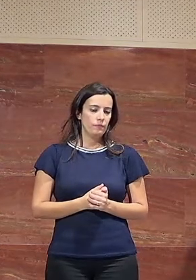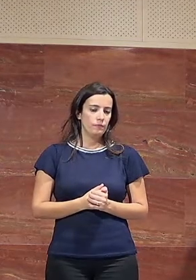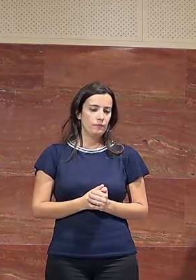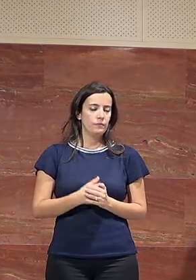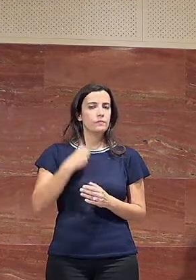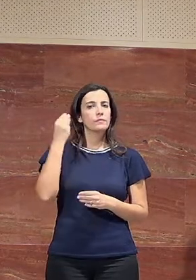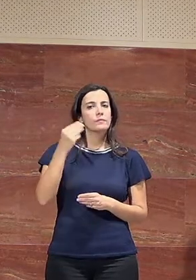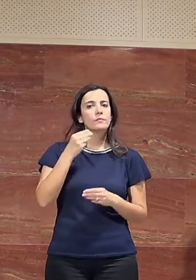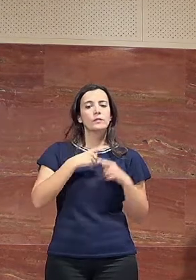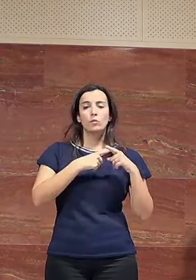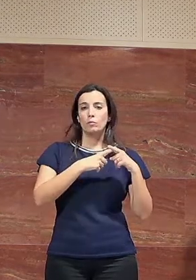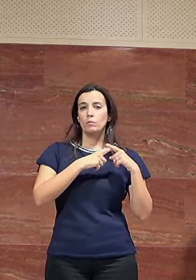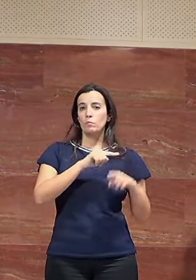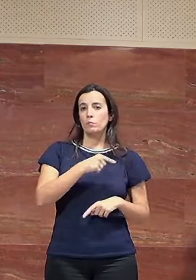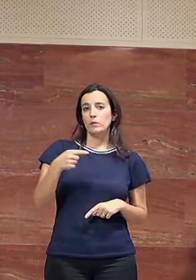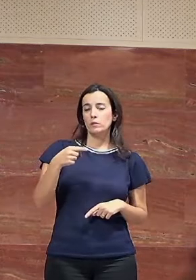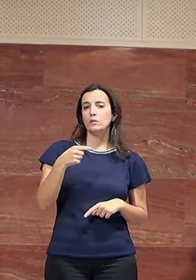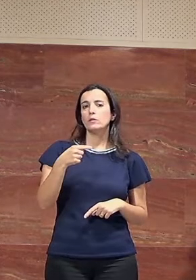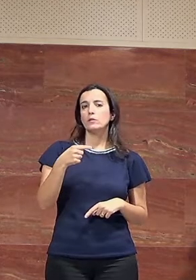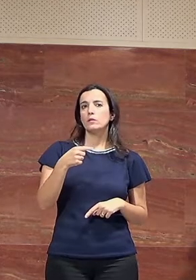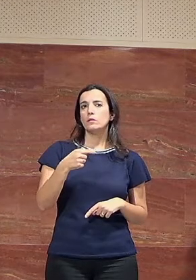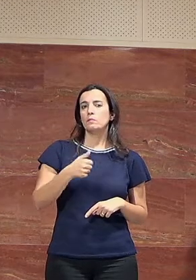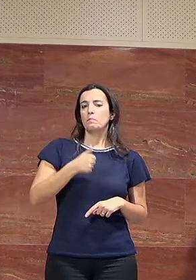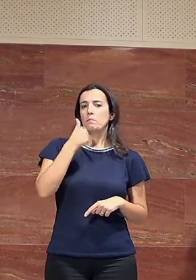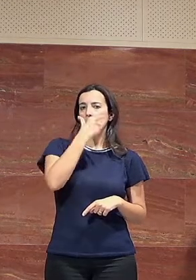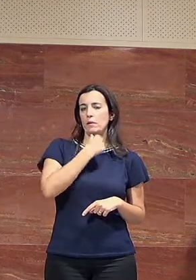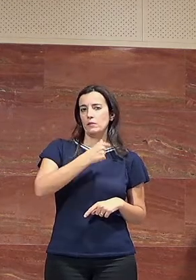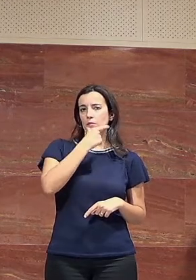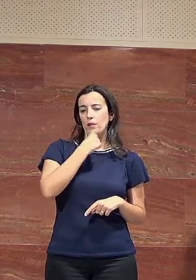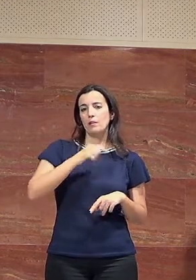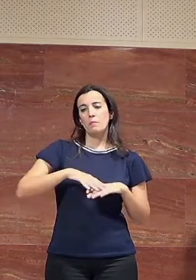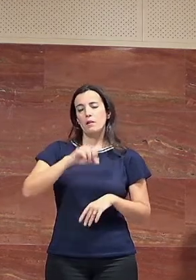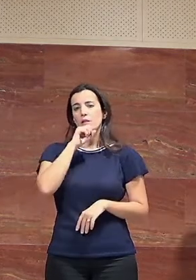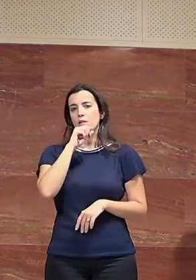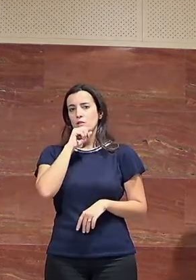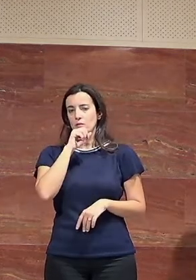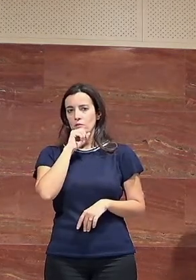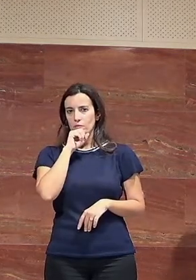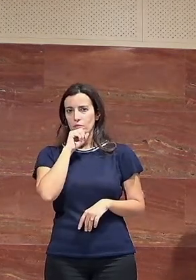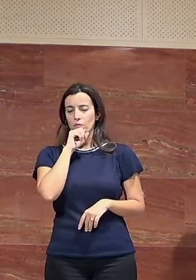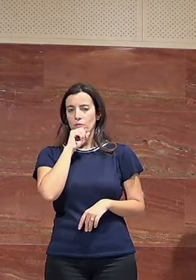piso es mucho más fácil para los ancianos que para los